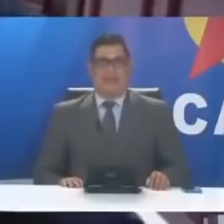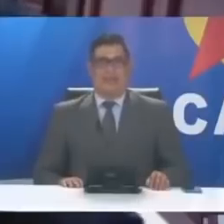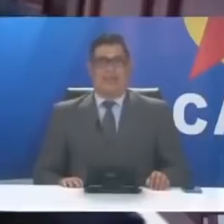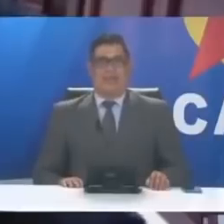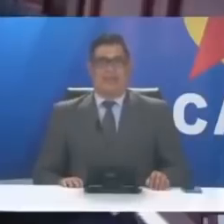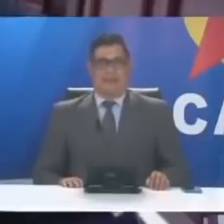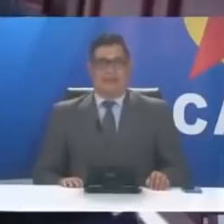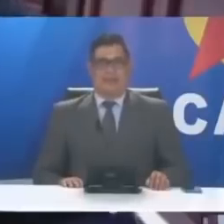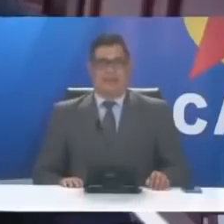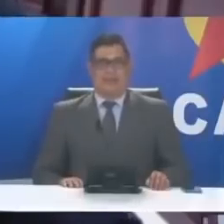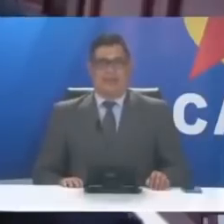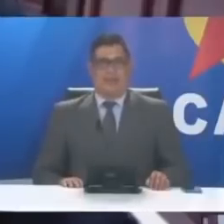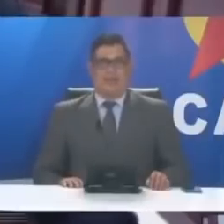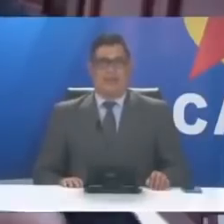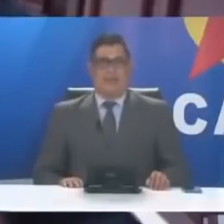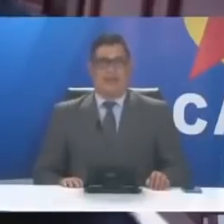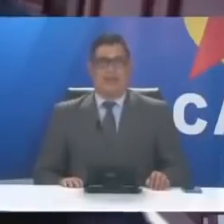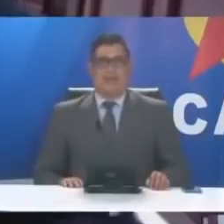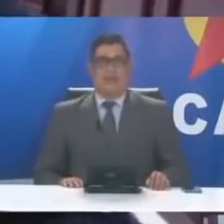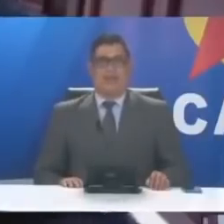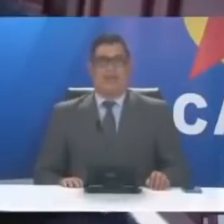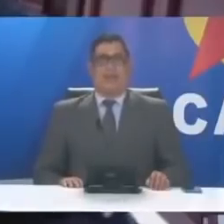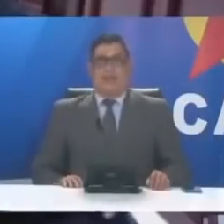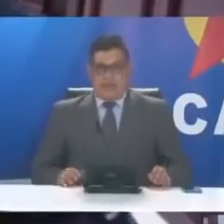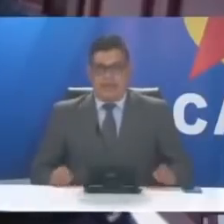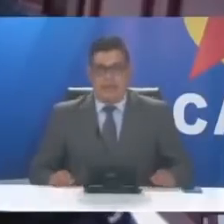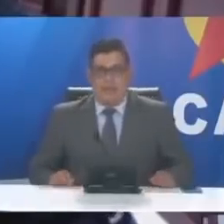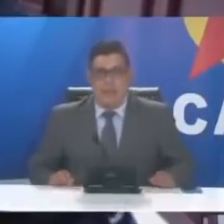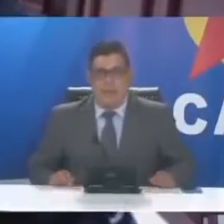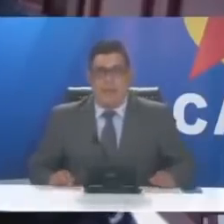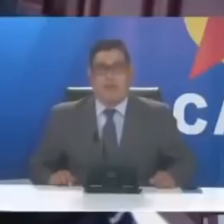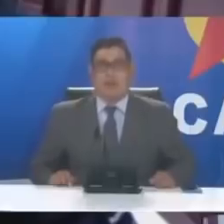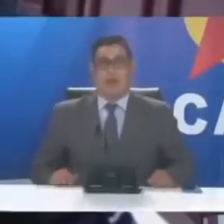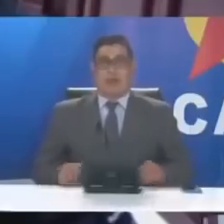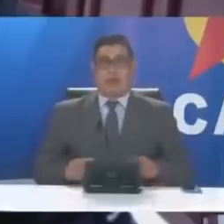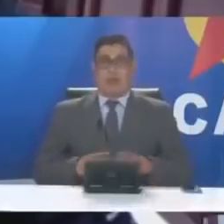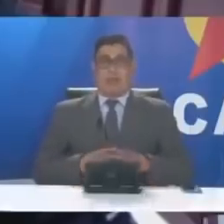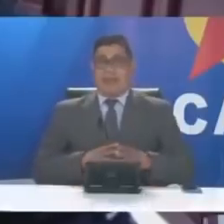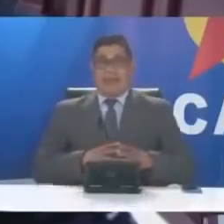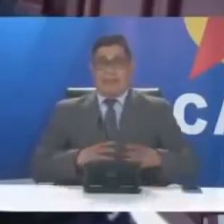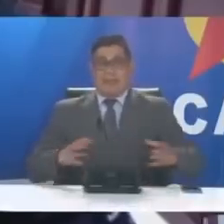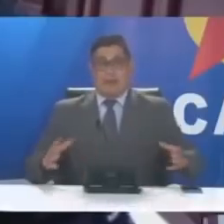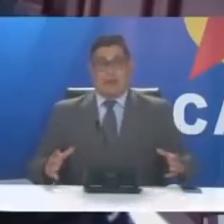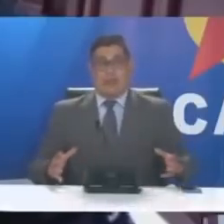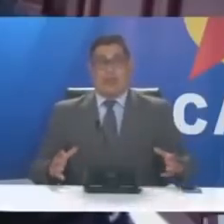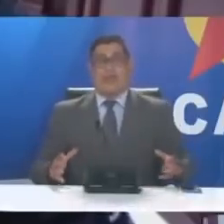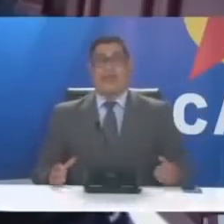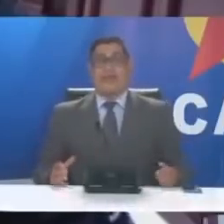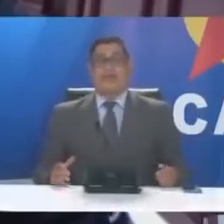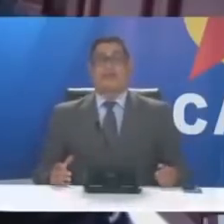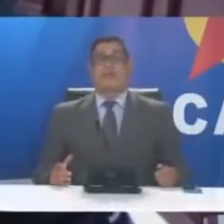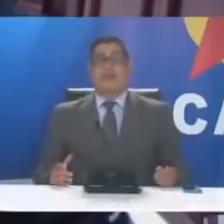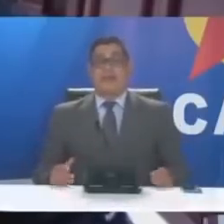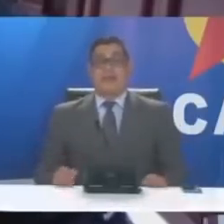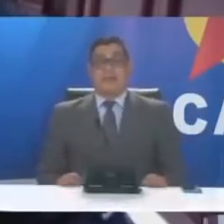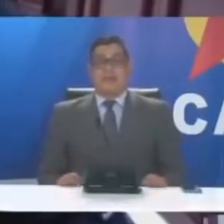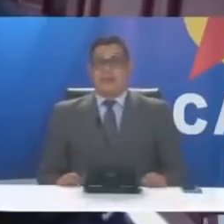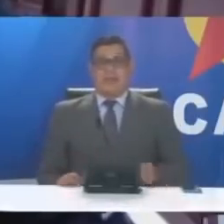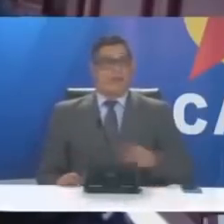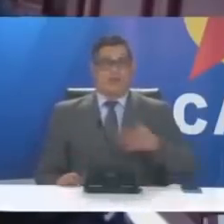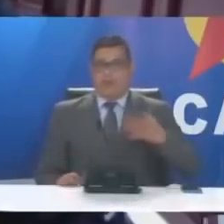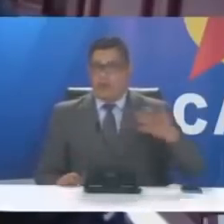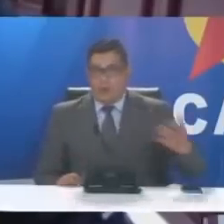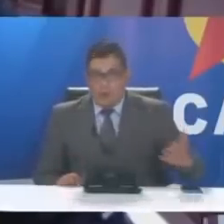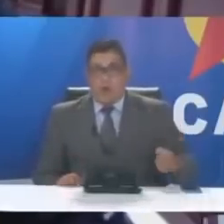misericordia muchas gracias josé luís muchas gracias a los amigos televidentes usted pastor pastor yo permanentemente lo estoy siguiendo en redes usted tiene